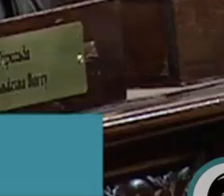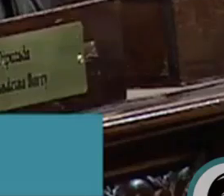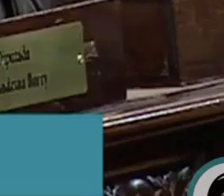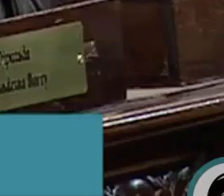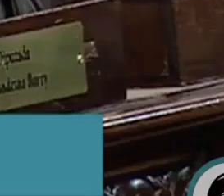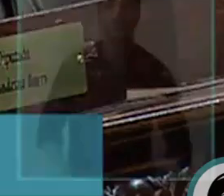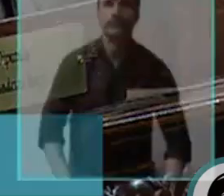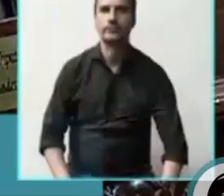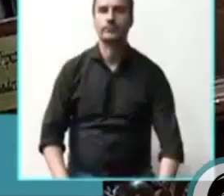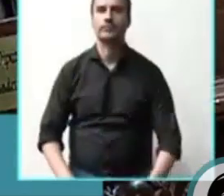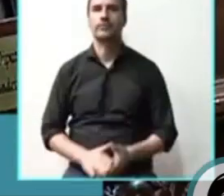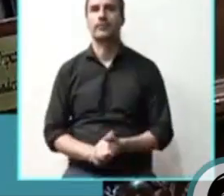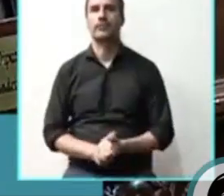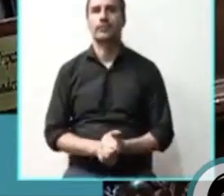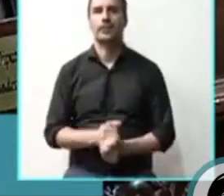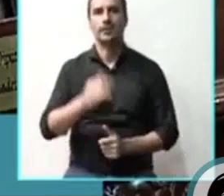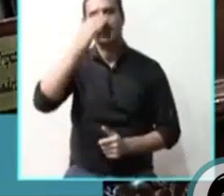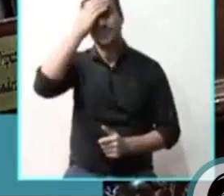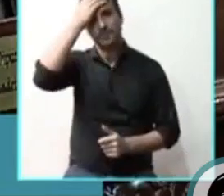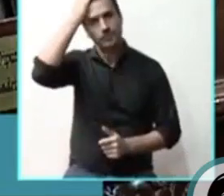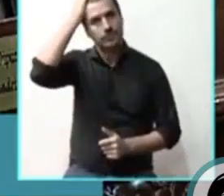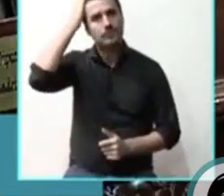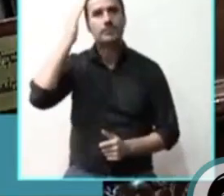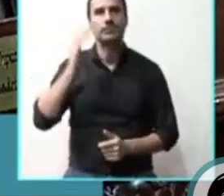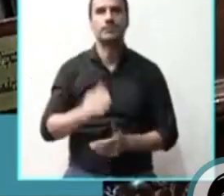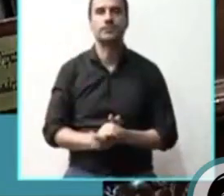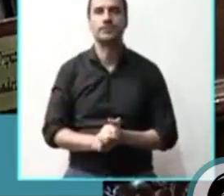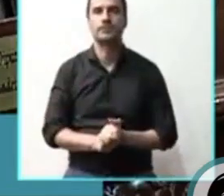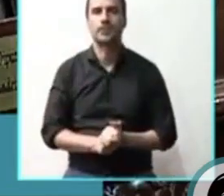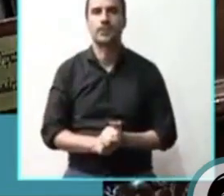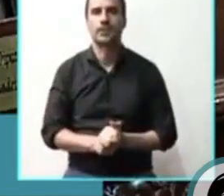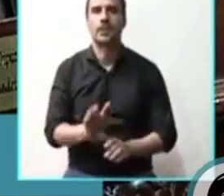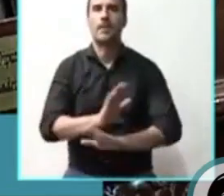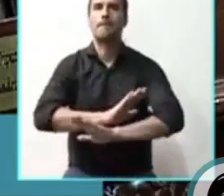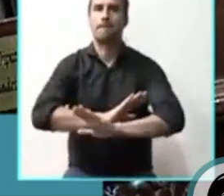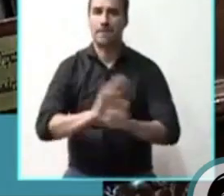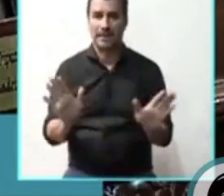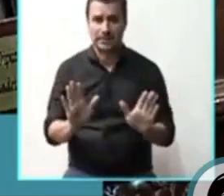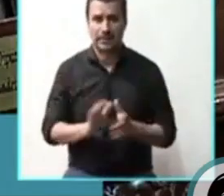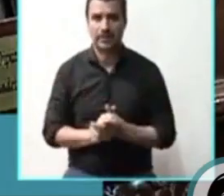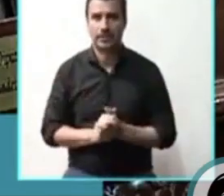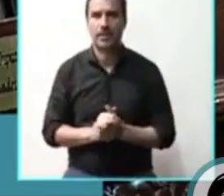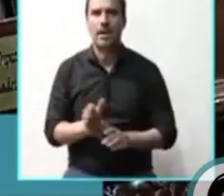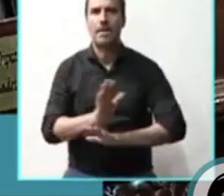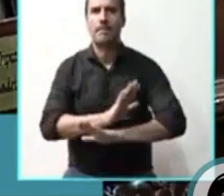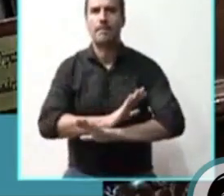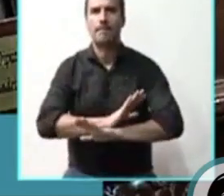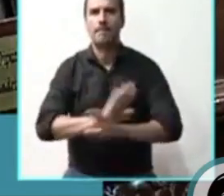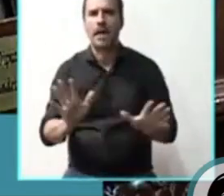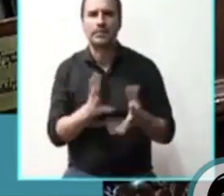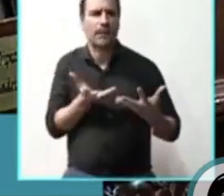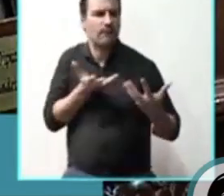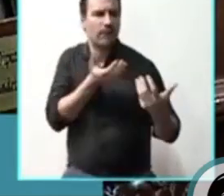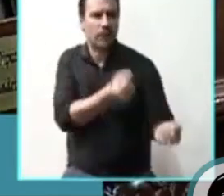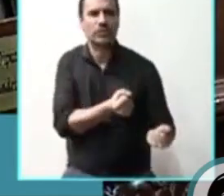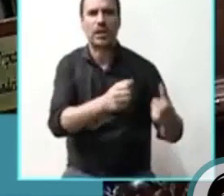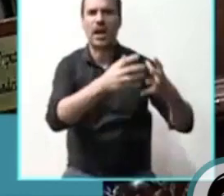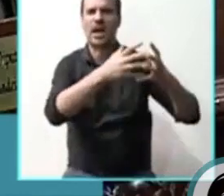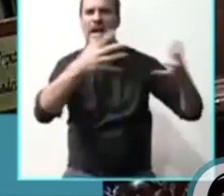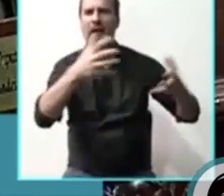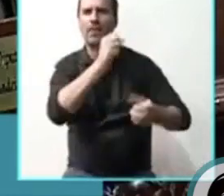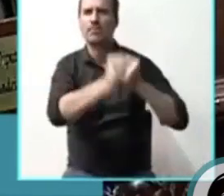reprimir los entonces basta basta de favorecer a las grandes constructoras a estos grupos